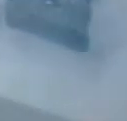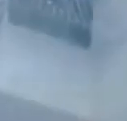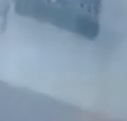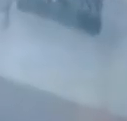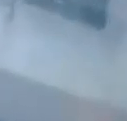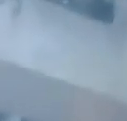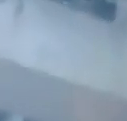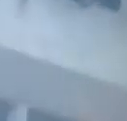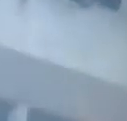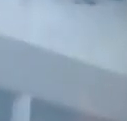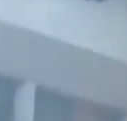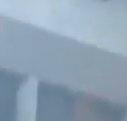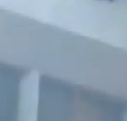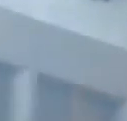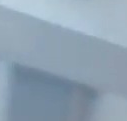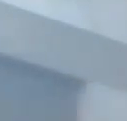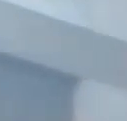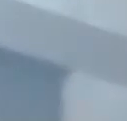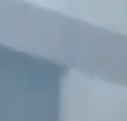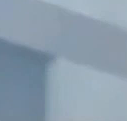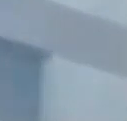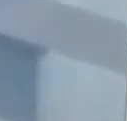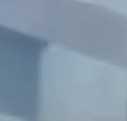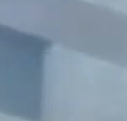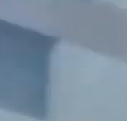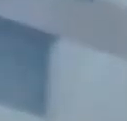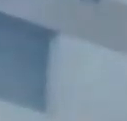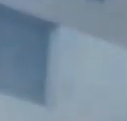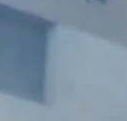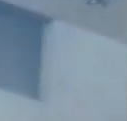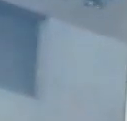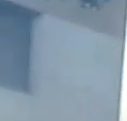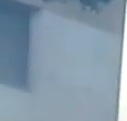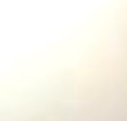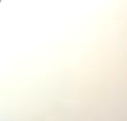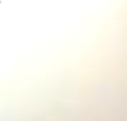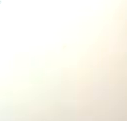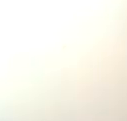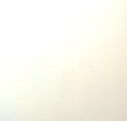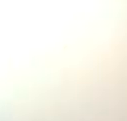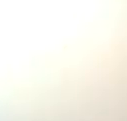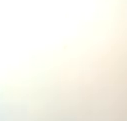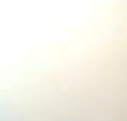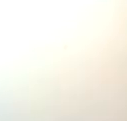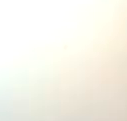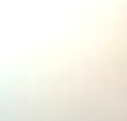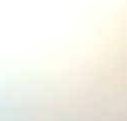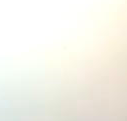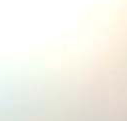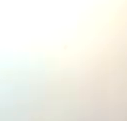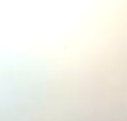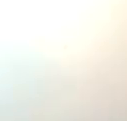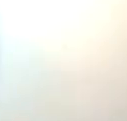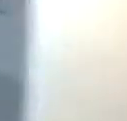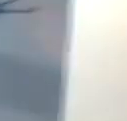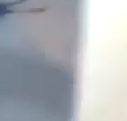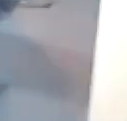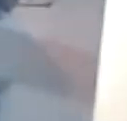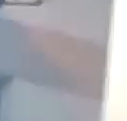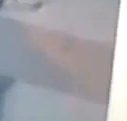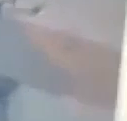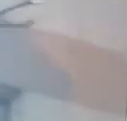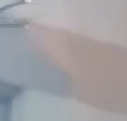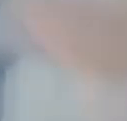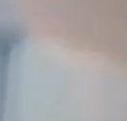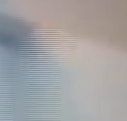presidencial, dejando heridos a 7 guardias nacional. El segundo dron, al perder el control debido a los inhibidores,